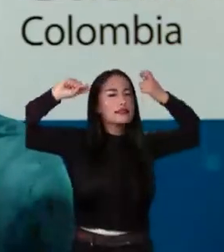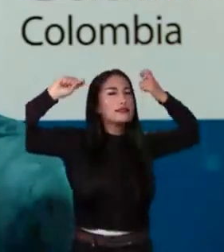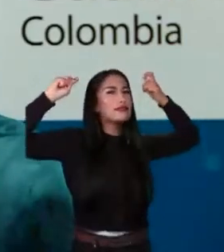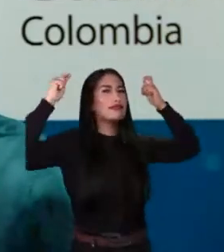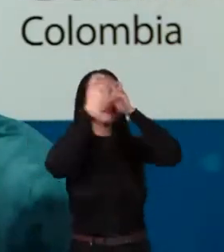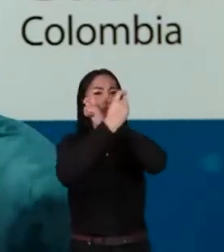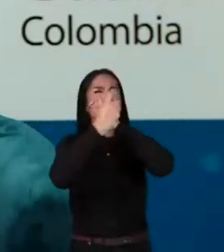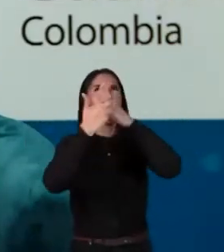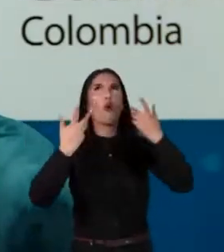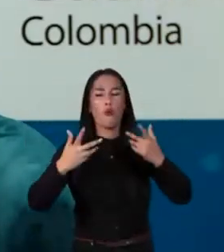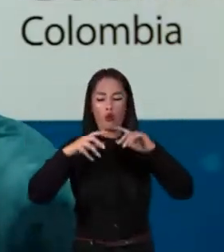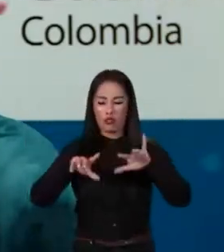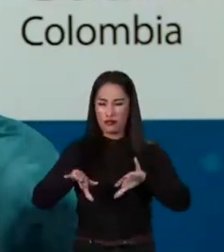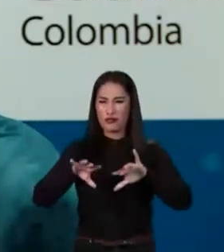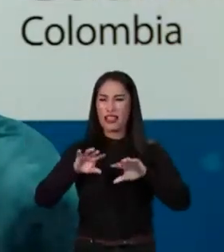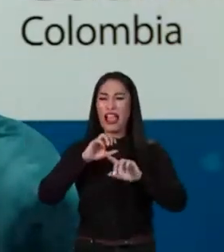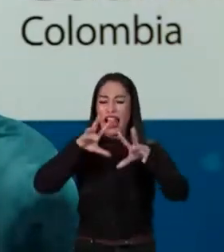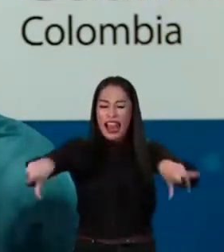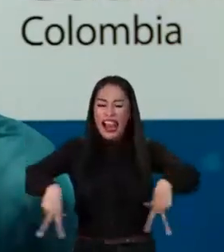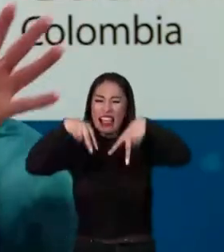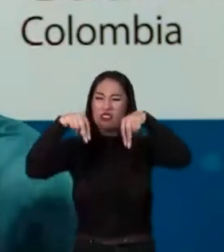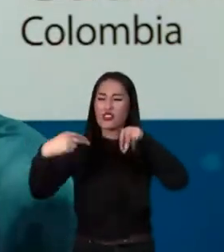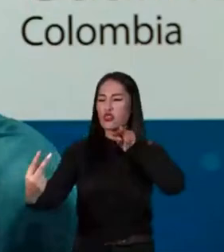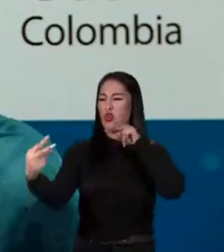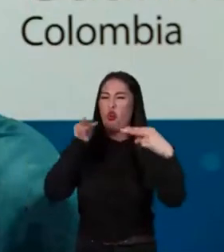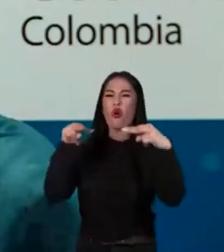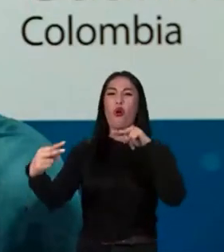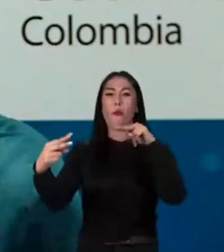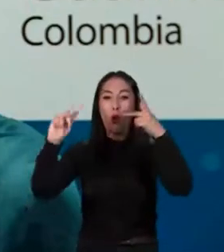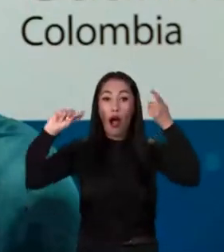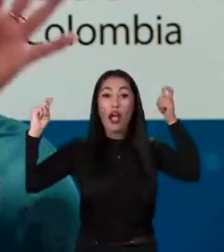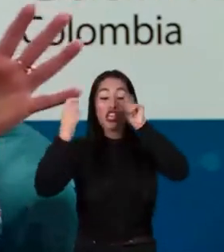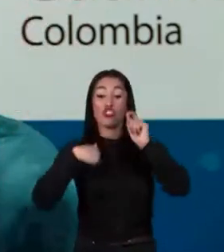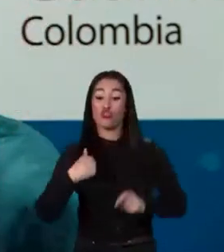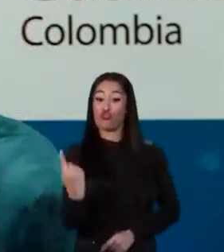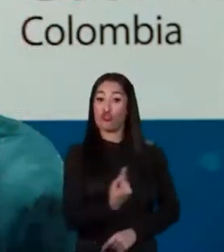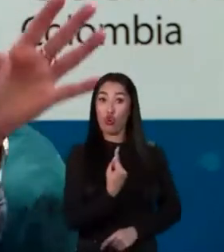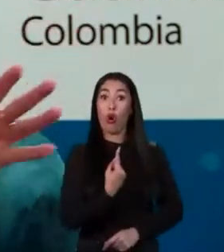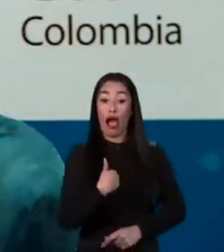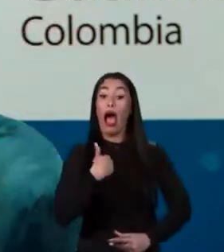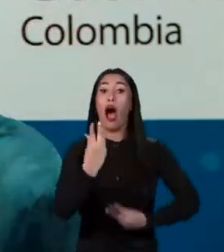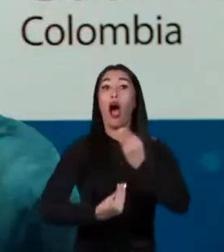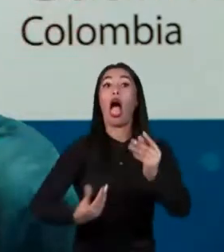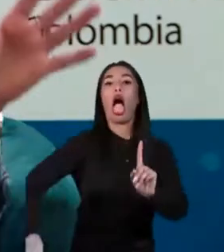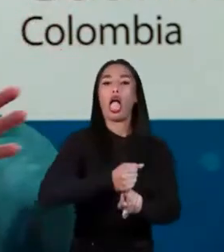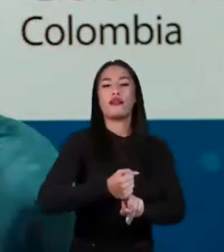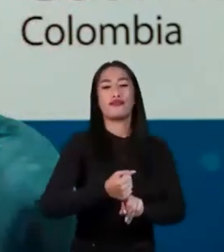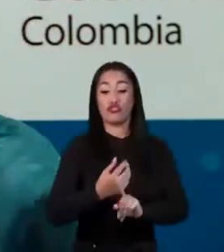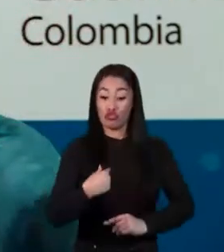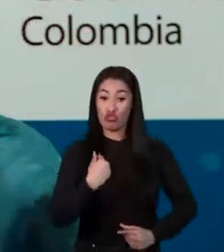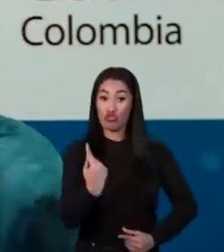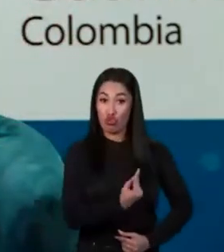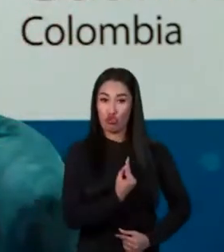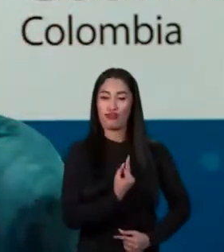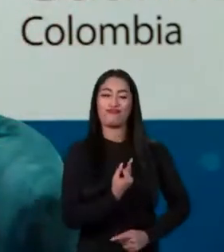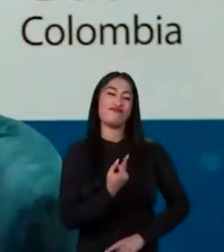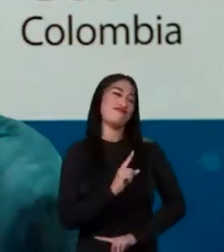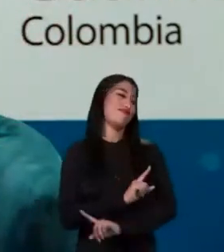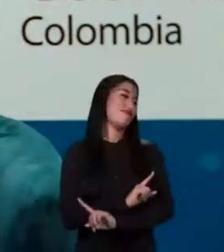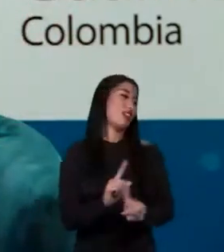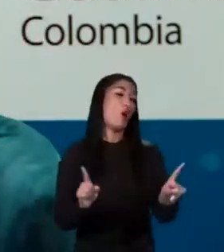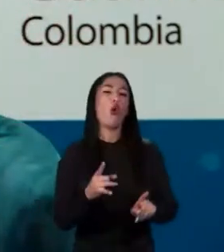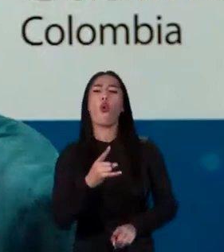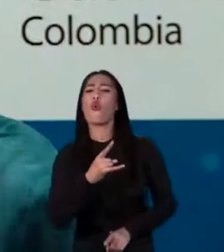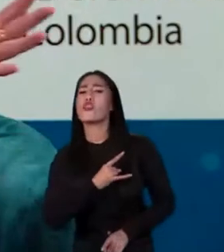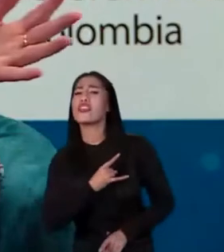la sociedad y yo me pongo de acuerdo en que sólo lo podemos hacer solos nadie ninguna universidad nadie pero te y cada